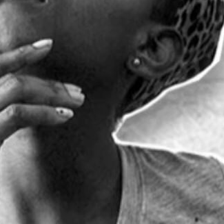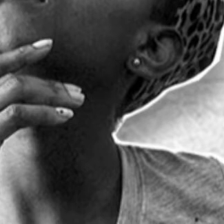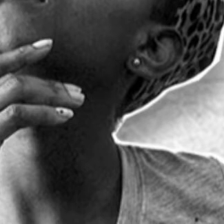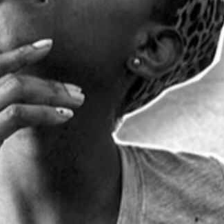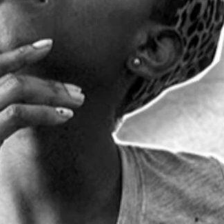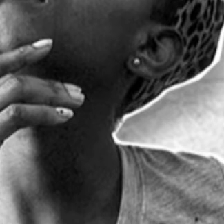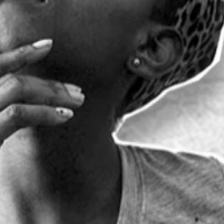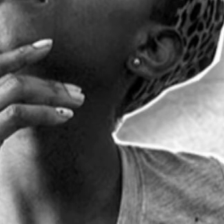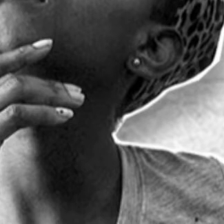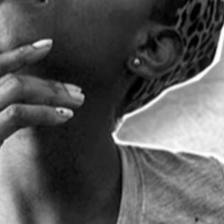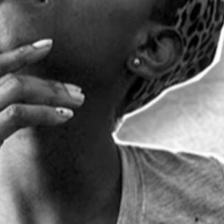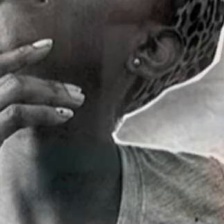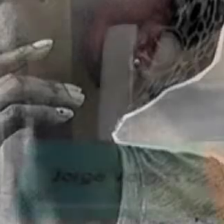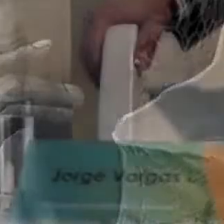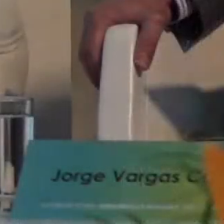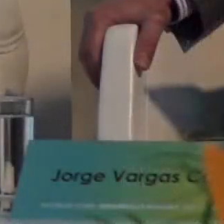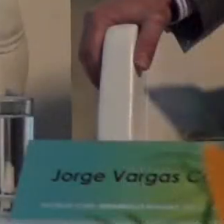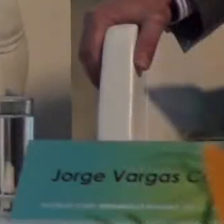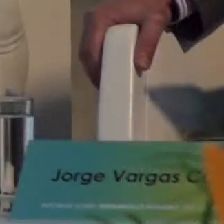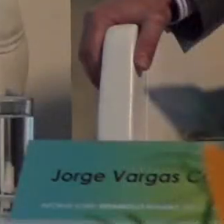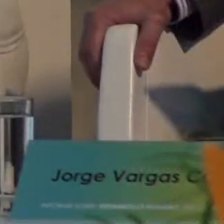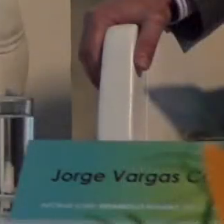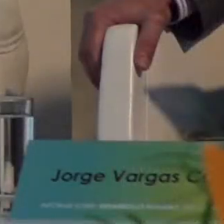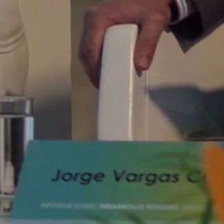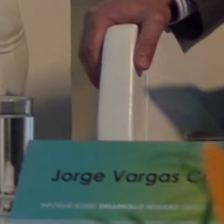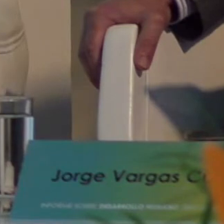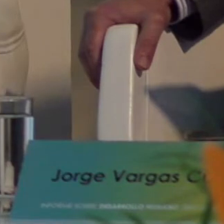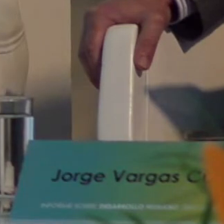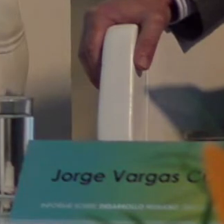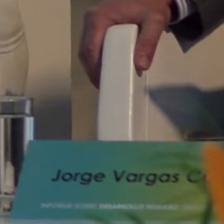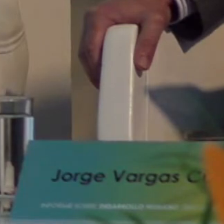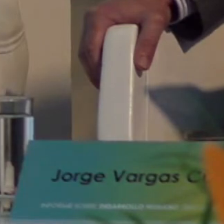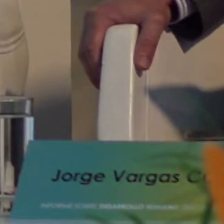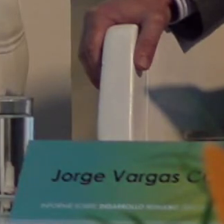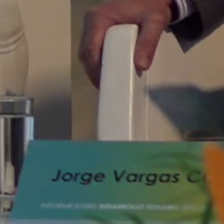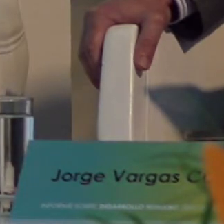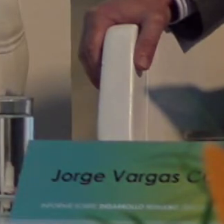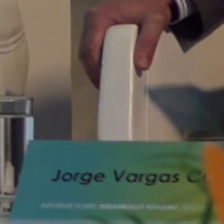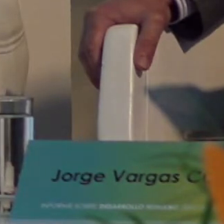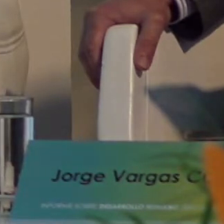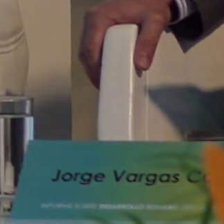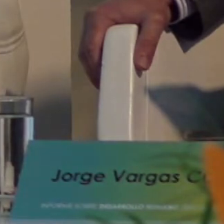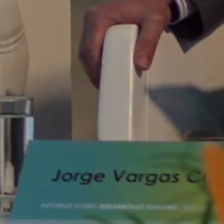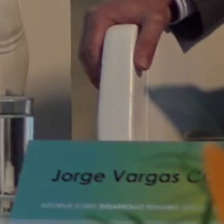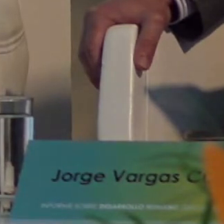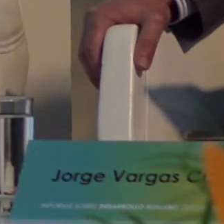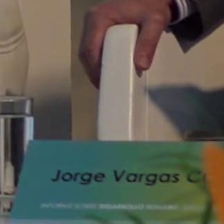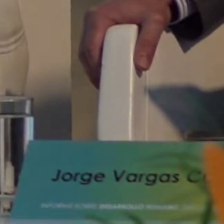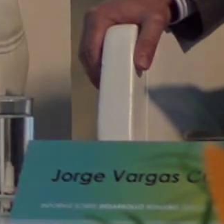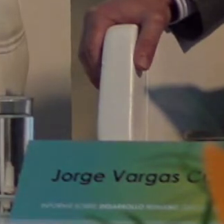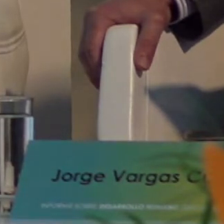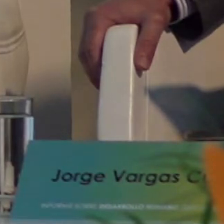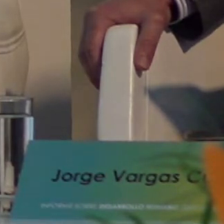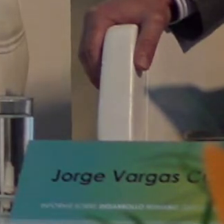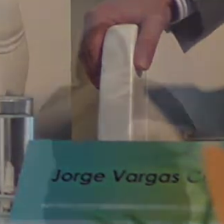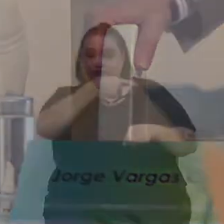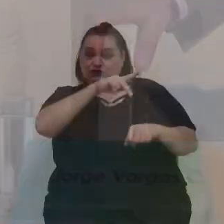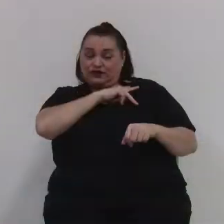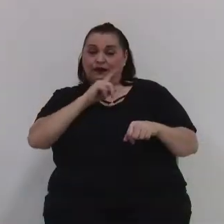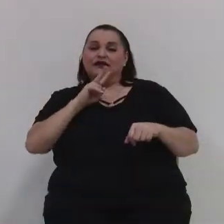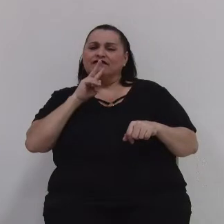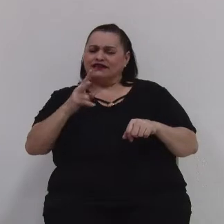más general sobre el informe de desarrollo humano. No sé si a ustedes les ha pasado, pero yo por lo menos, y la verdad es que